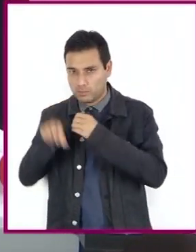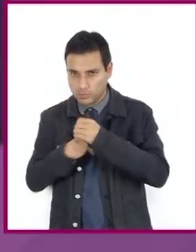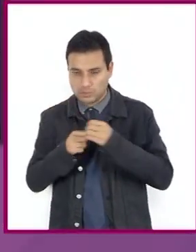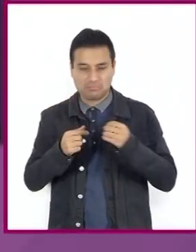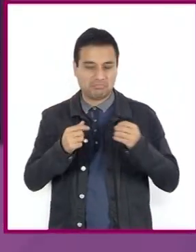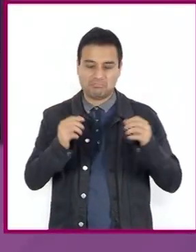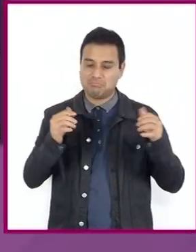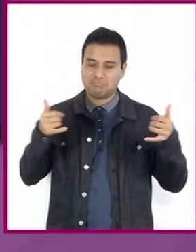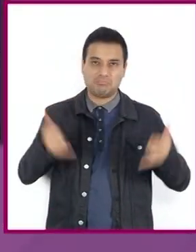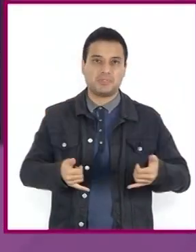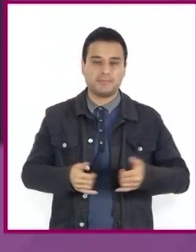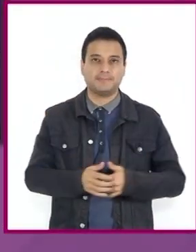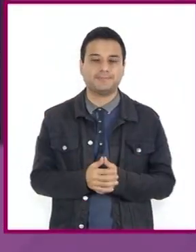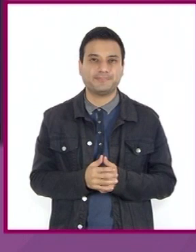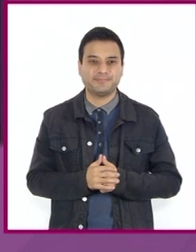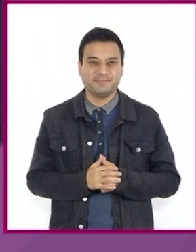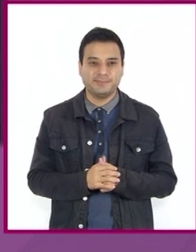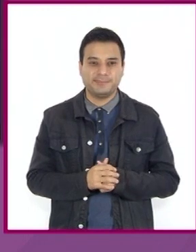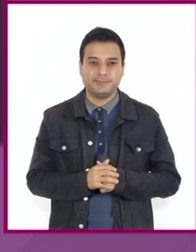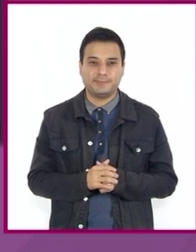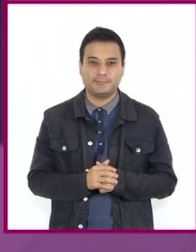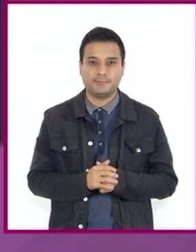productos.